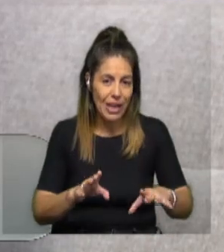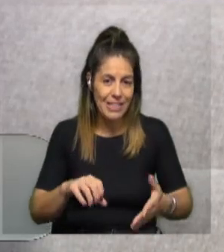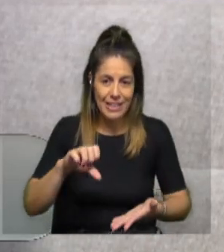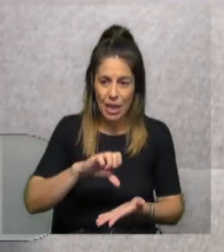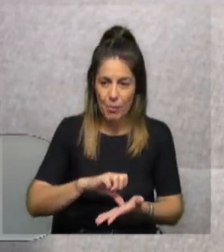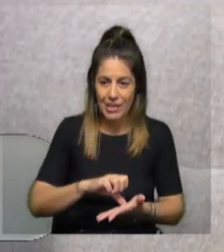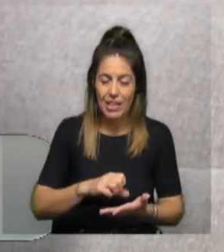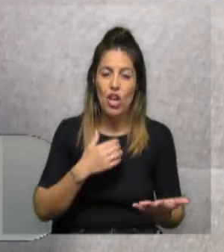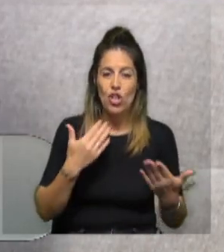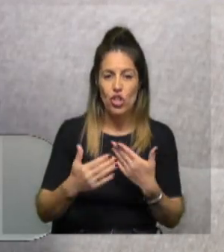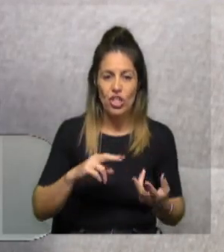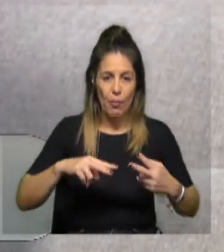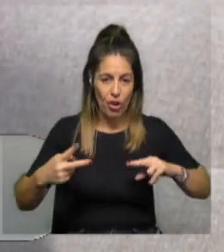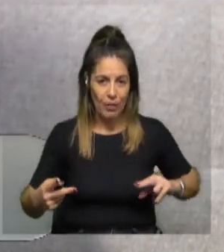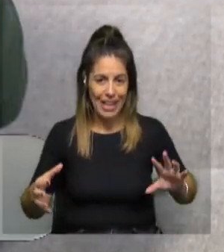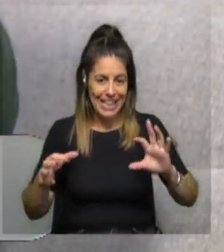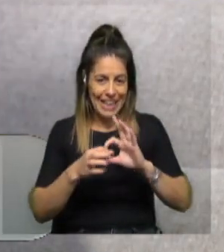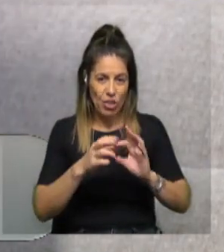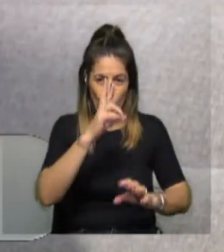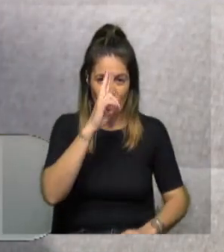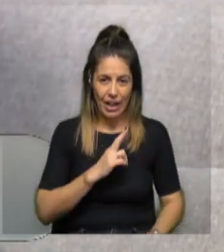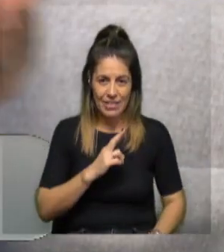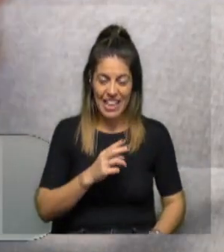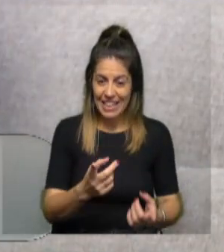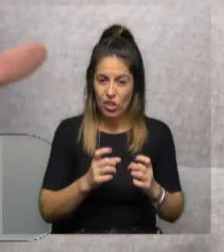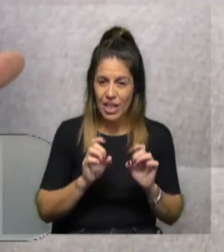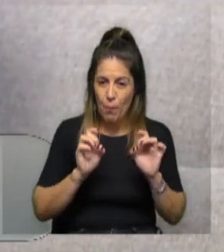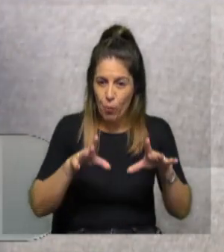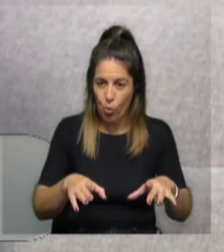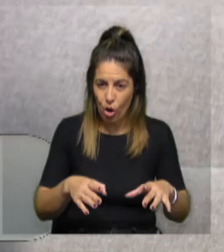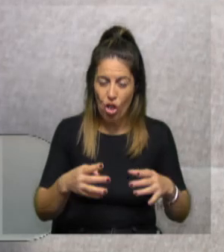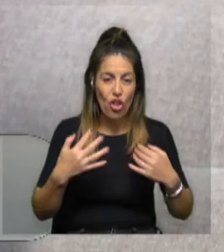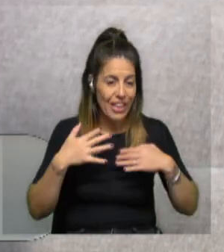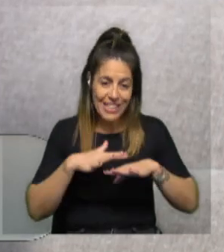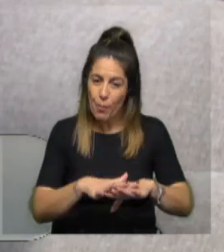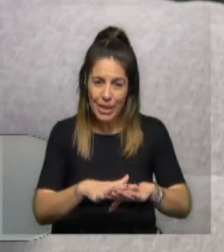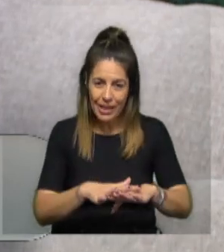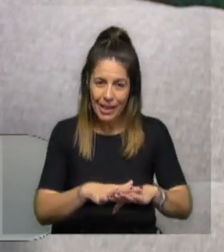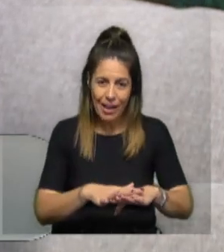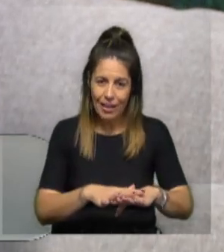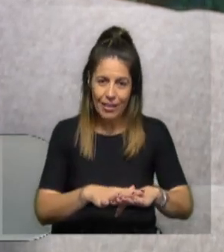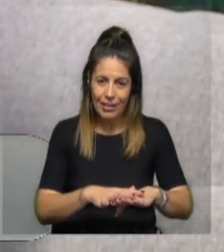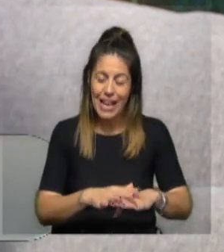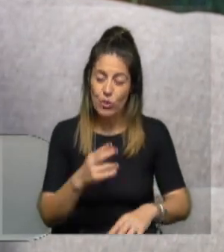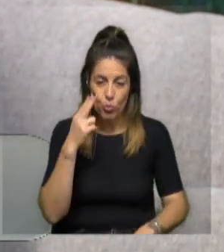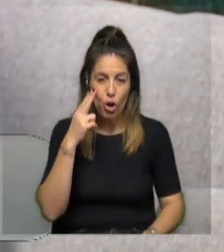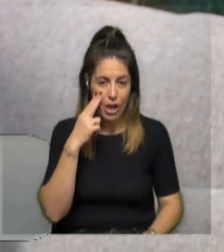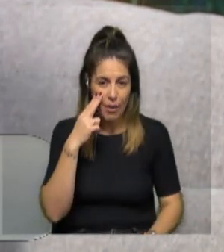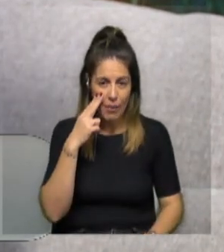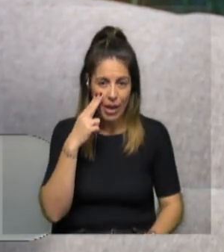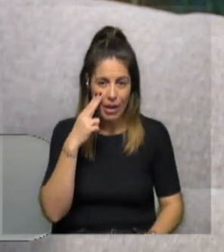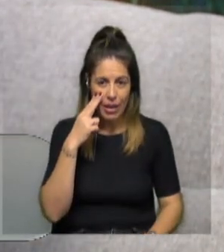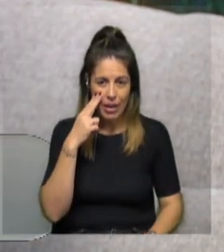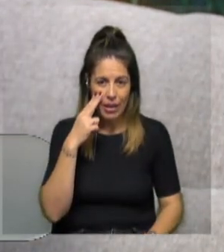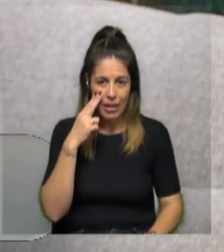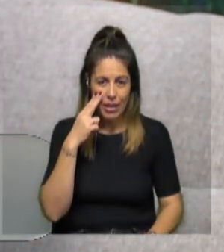hablo de genes ligados a una raza, tienen que ser puros. Donde haya mezclas o mestizaje, es un problema. Y donde haya endogamia,